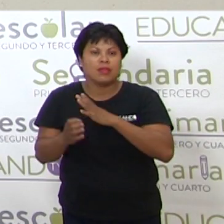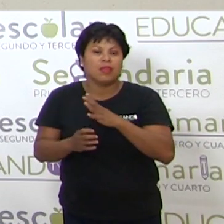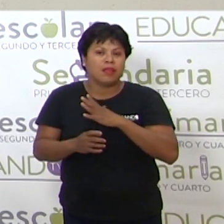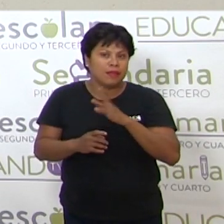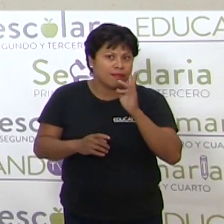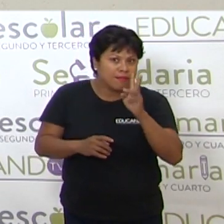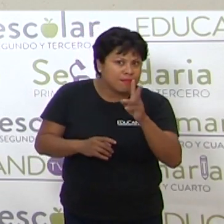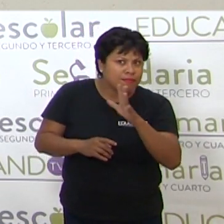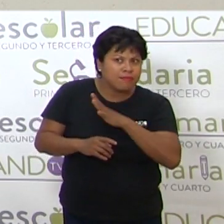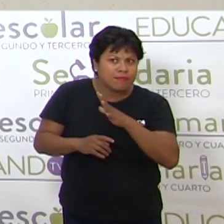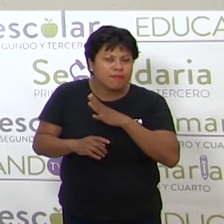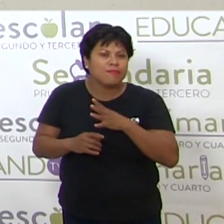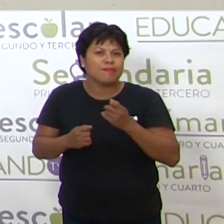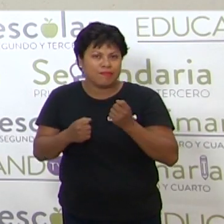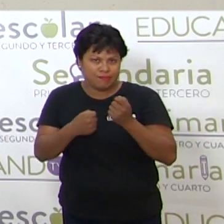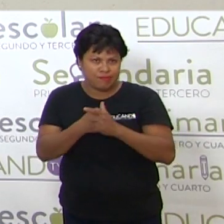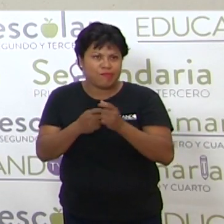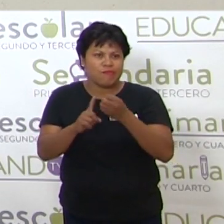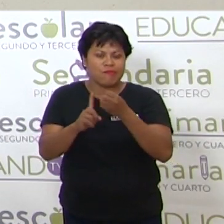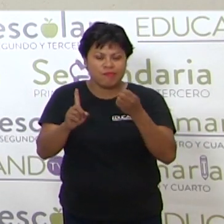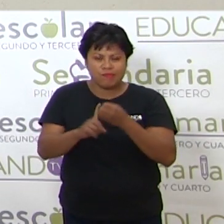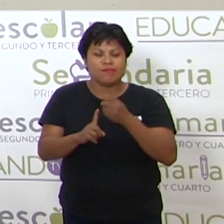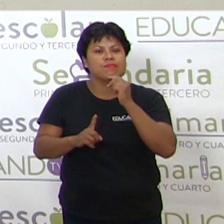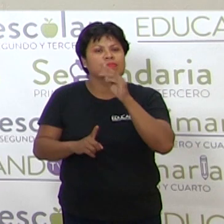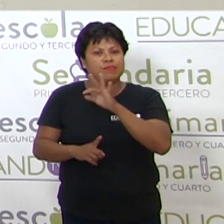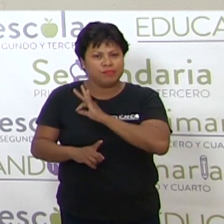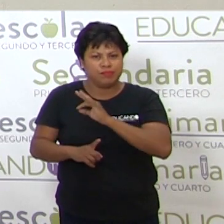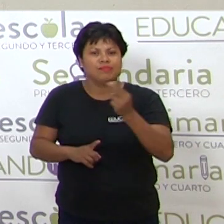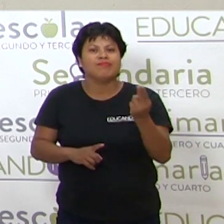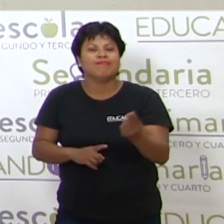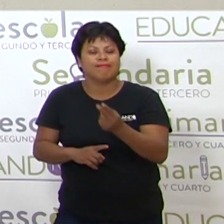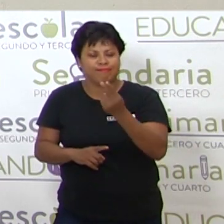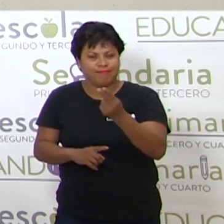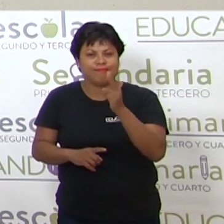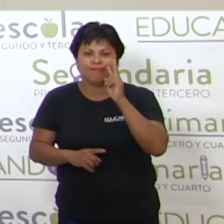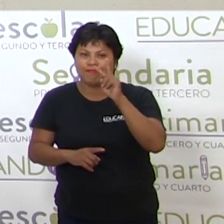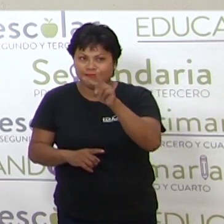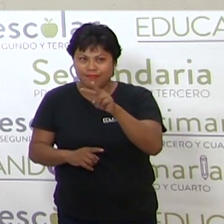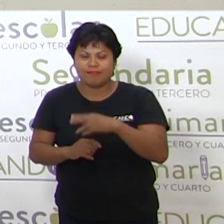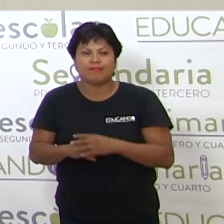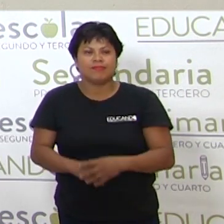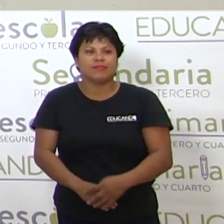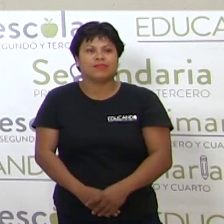pista en ellas que también la pueden ustedes reconocer